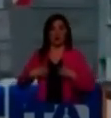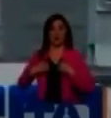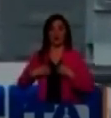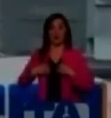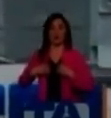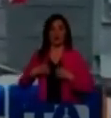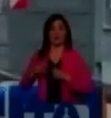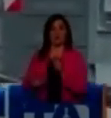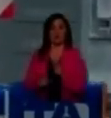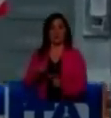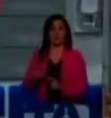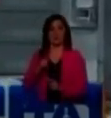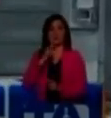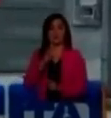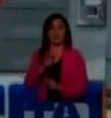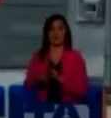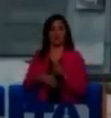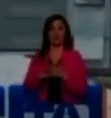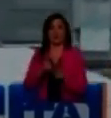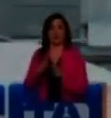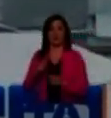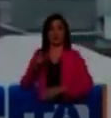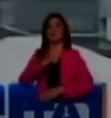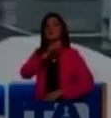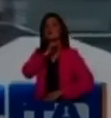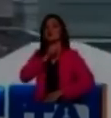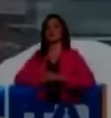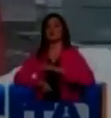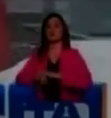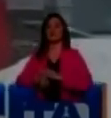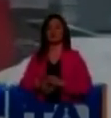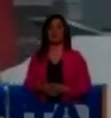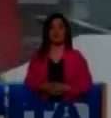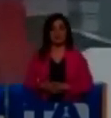dicen los moradores es que al parecer alguien ha realizado un asalto y lo vinieron a dejar acá.